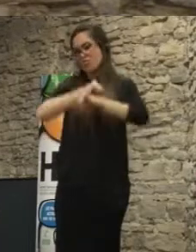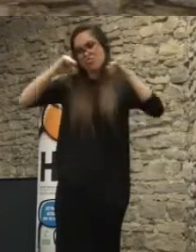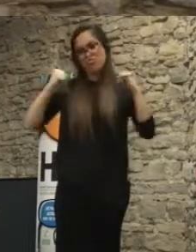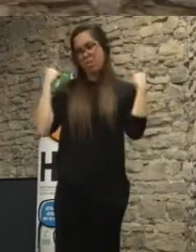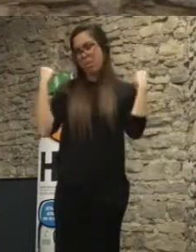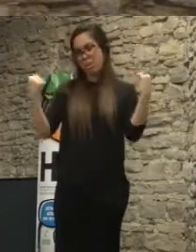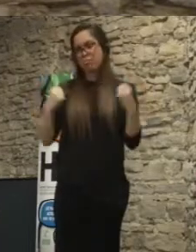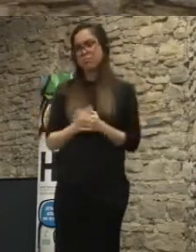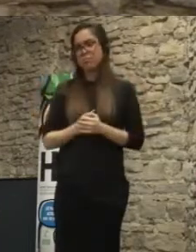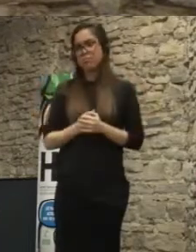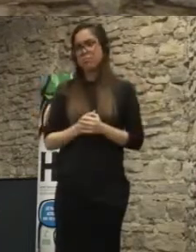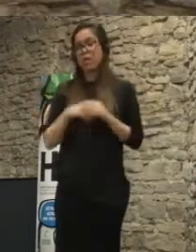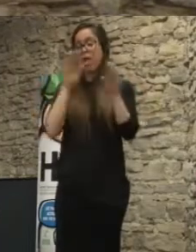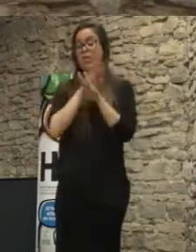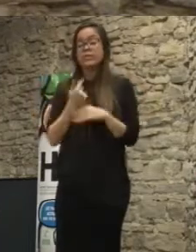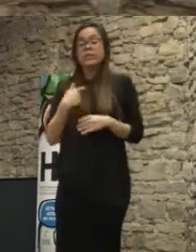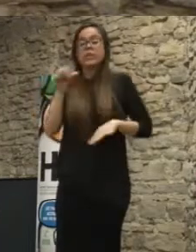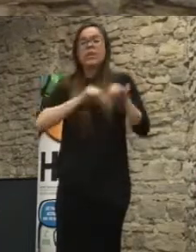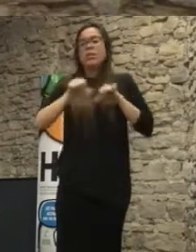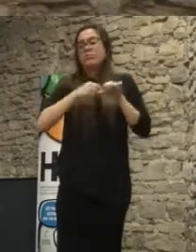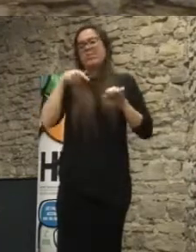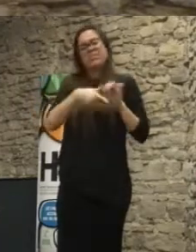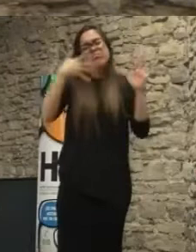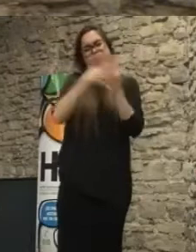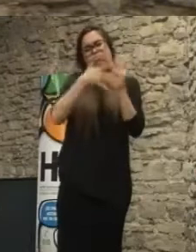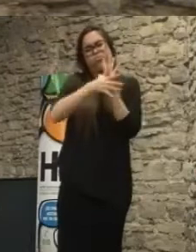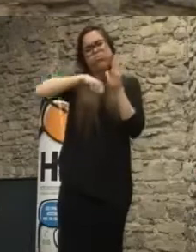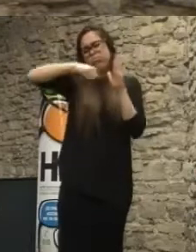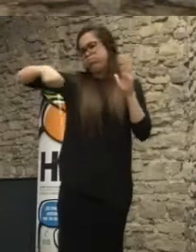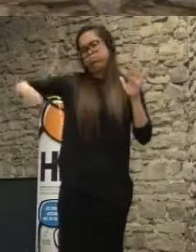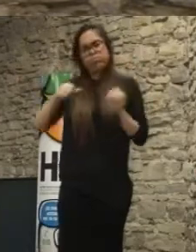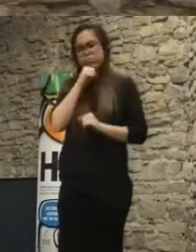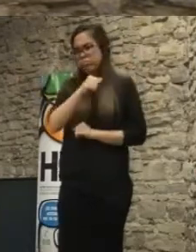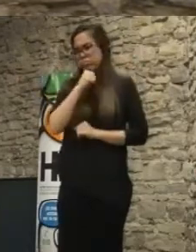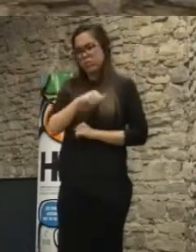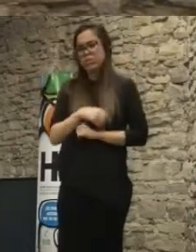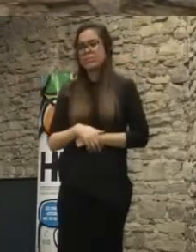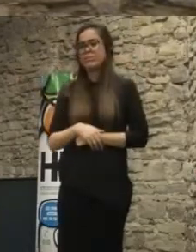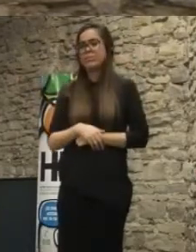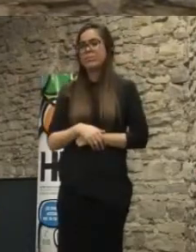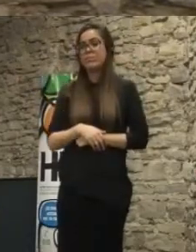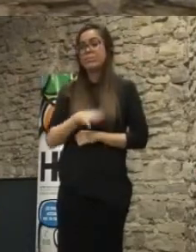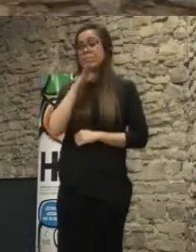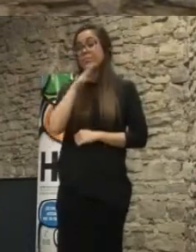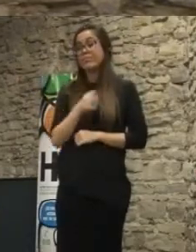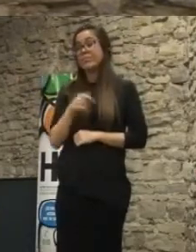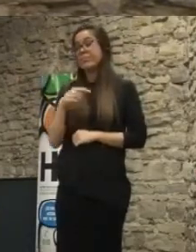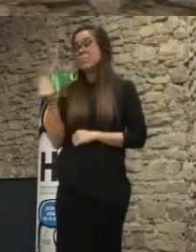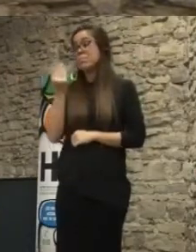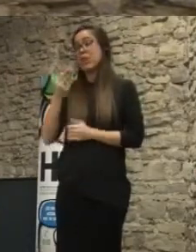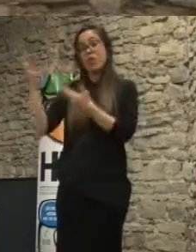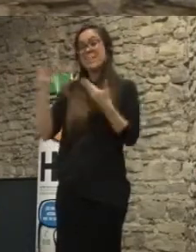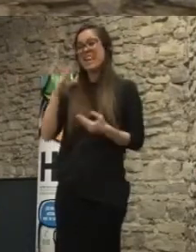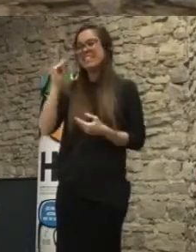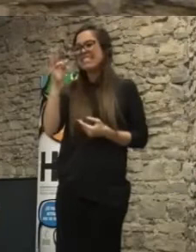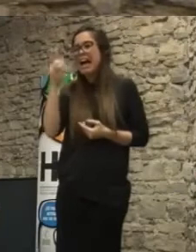Claro, las asociaciones, yo en esto no me voy a extender, porque aquí empezaríamos otra, quizá mejor que hubiésemos invitado a Tati en vez de a mí, ¿no?